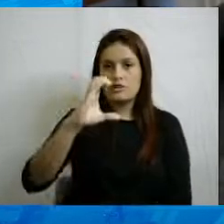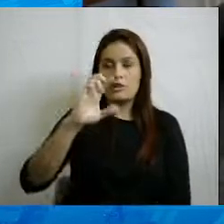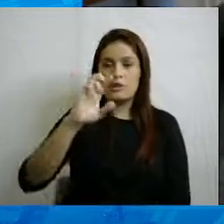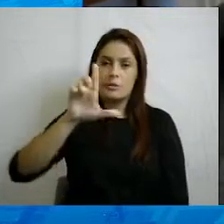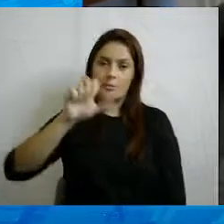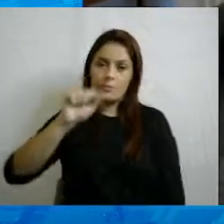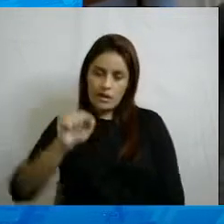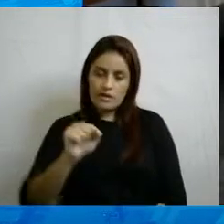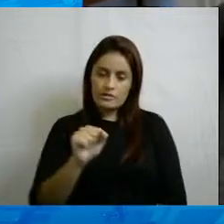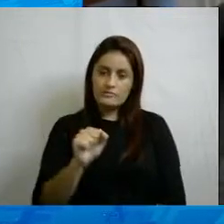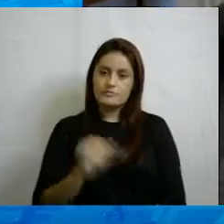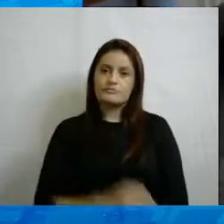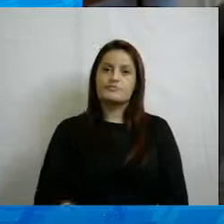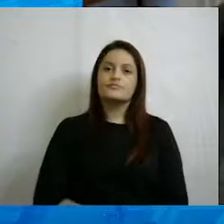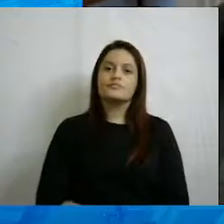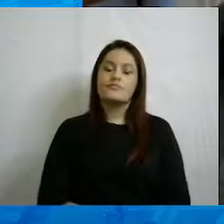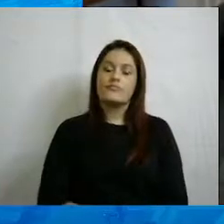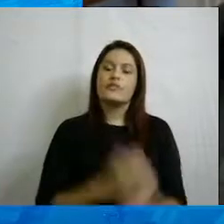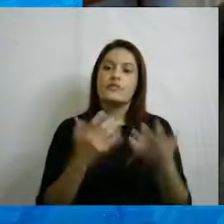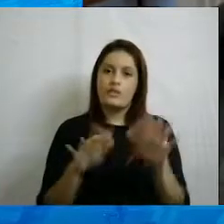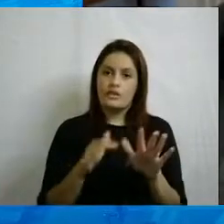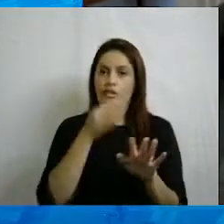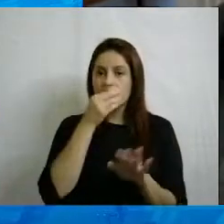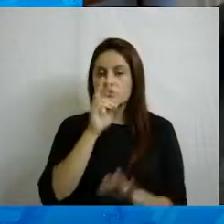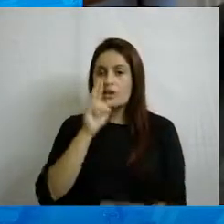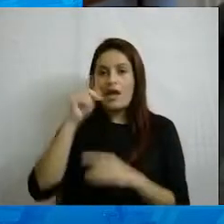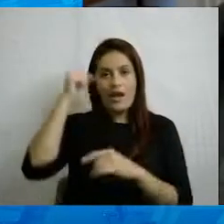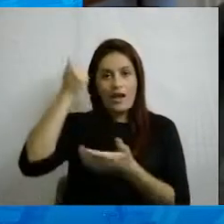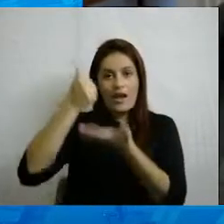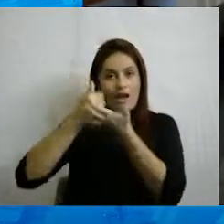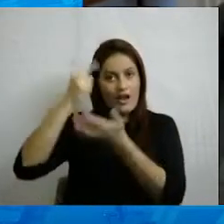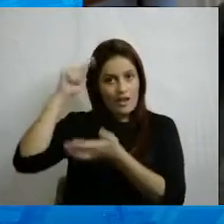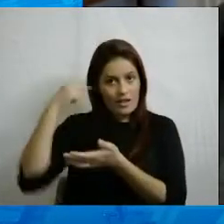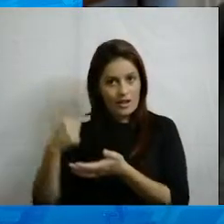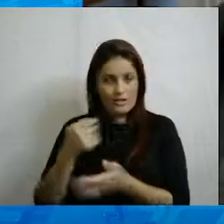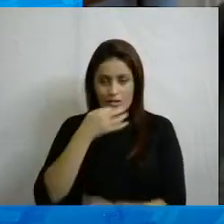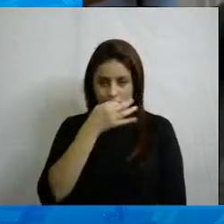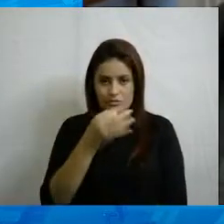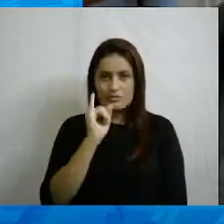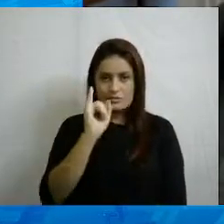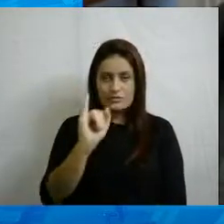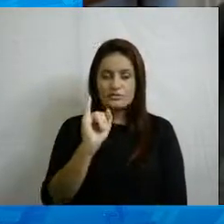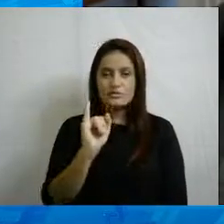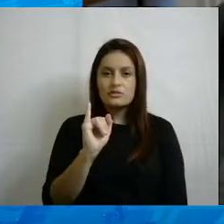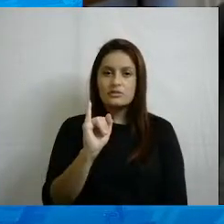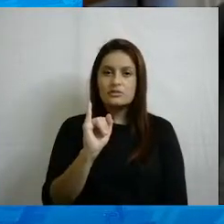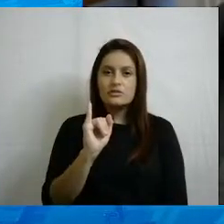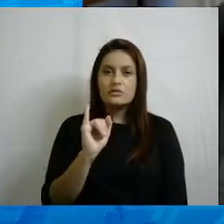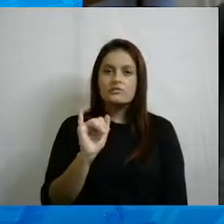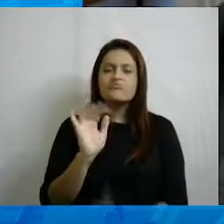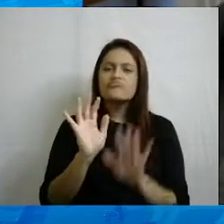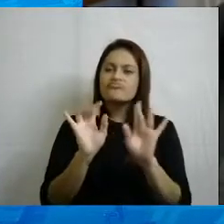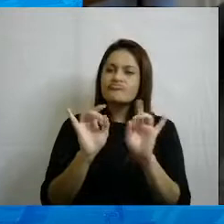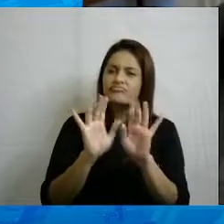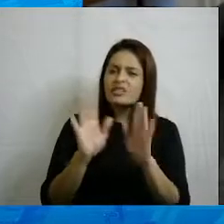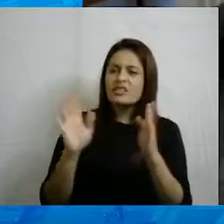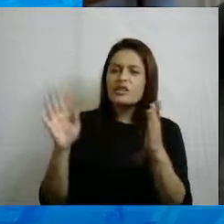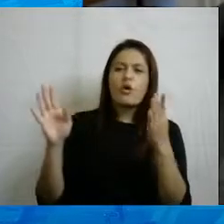equipo a propósito de lo mismo. Y por otro lado, esto que menciona usted sobre eventual cierre de puertas